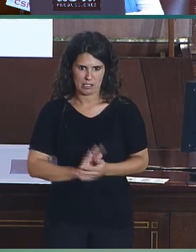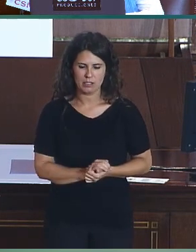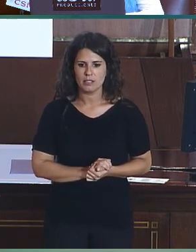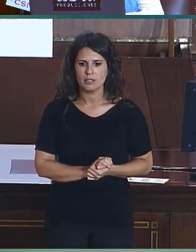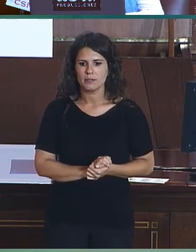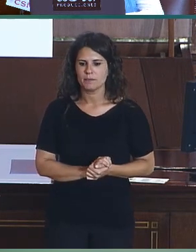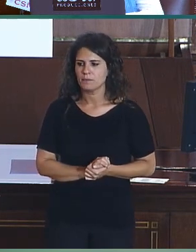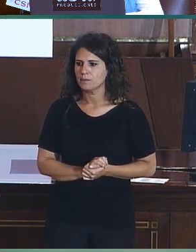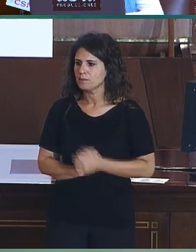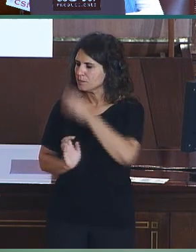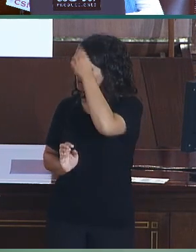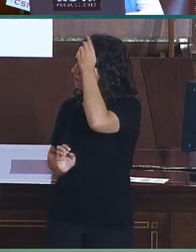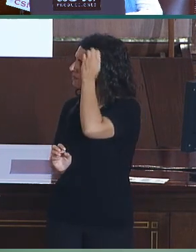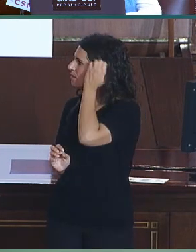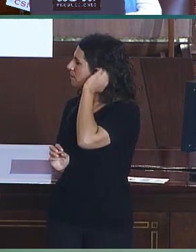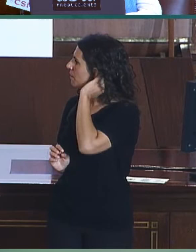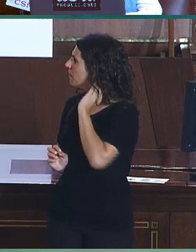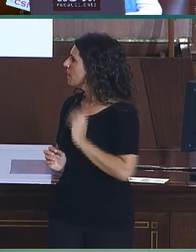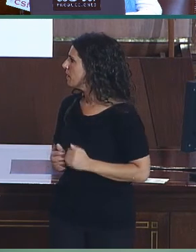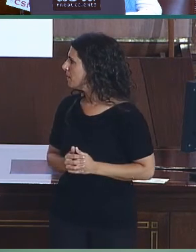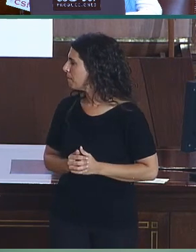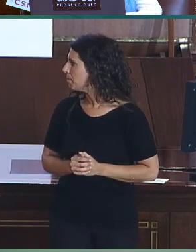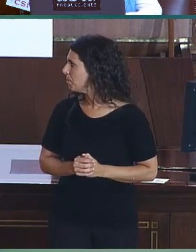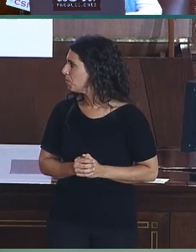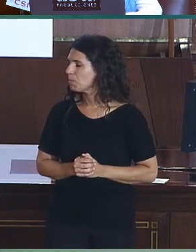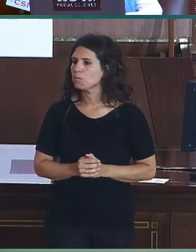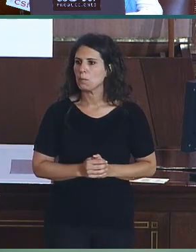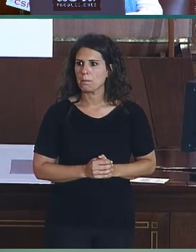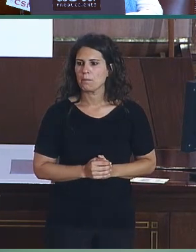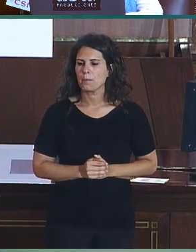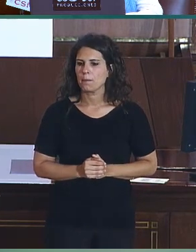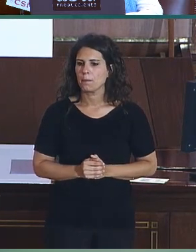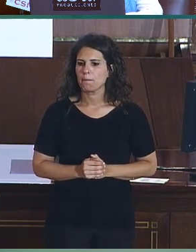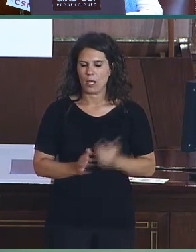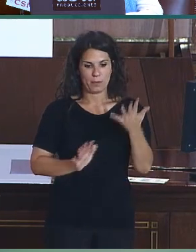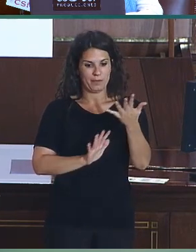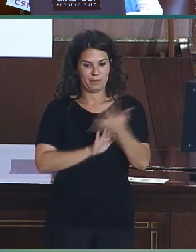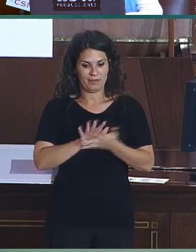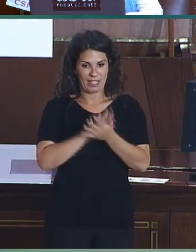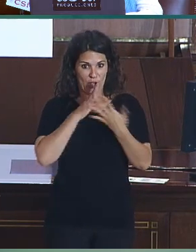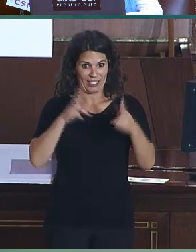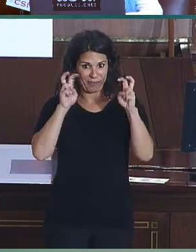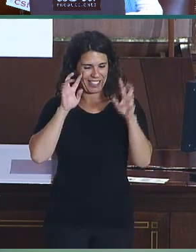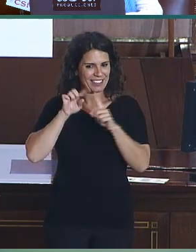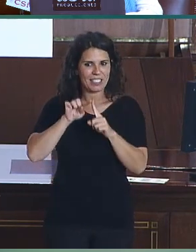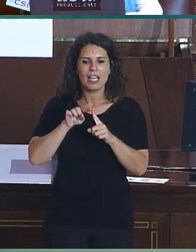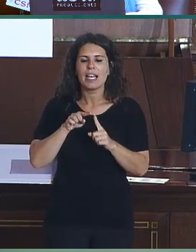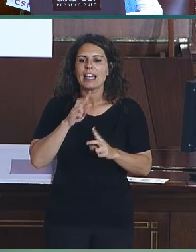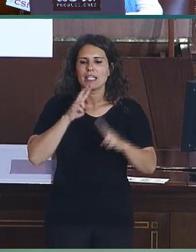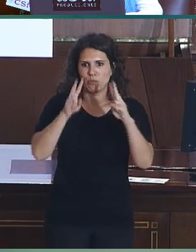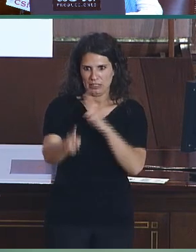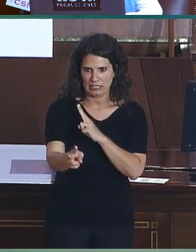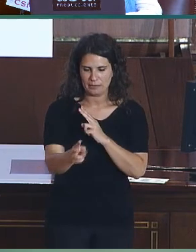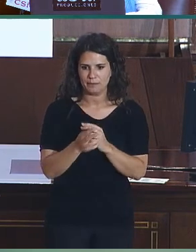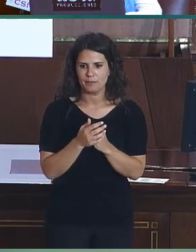Bien, por lo que se refiere a las respuestas, lo que llama la